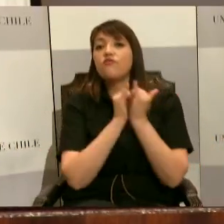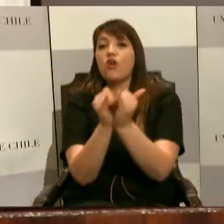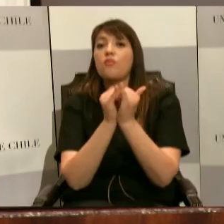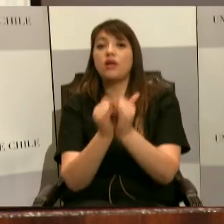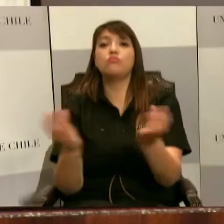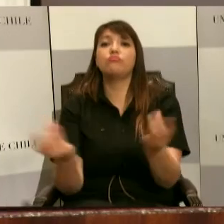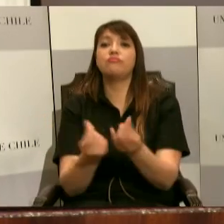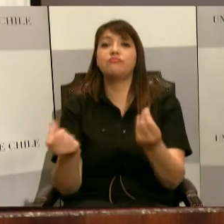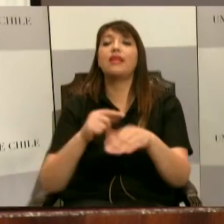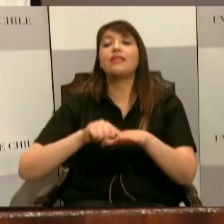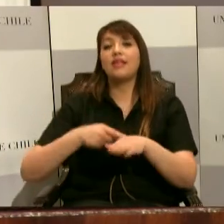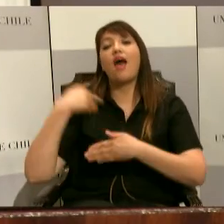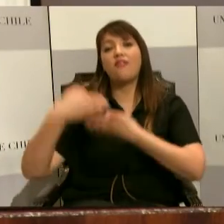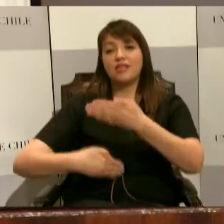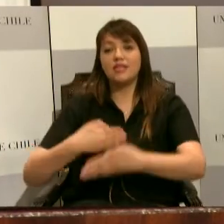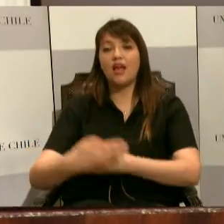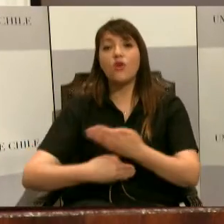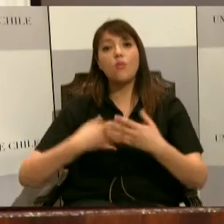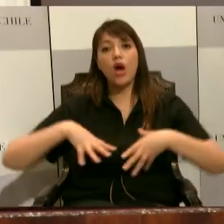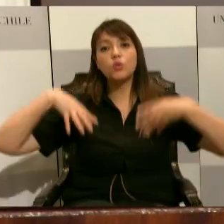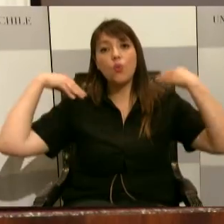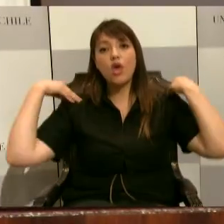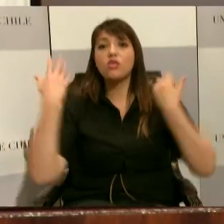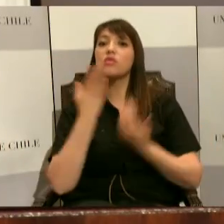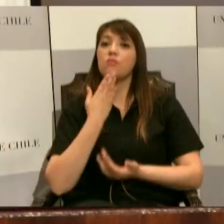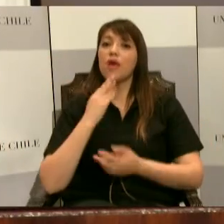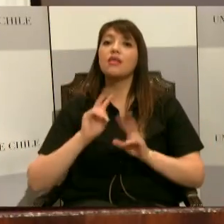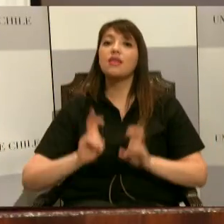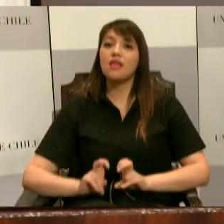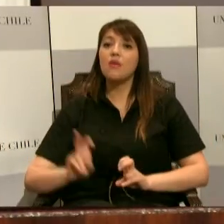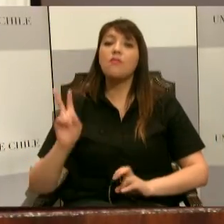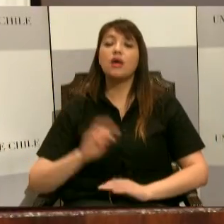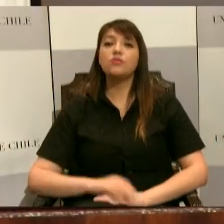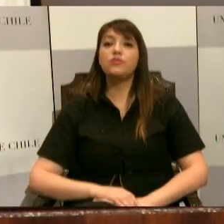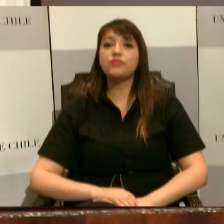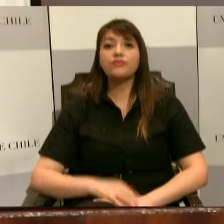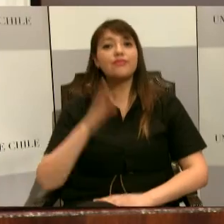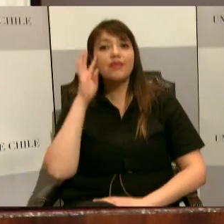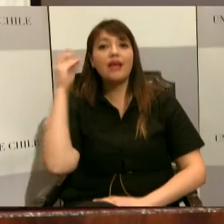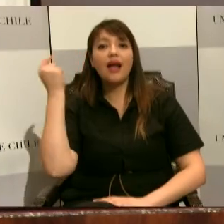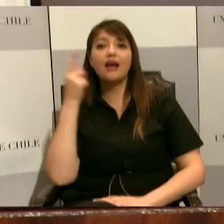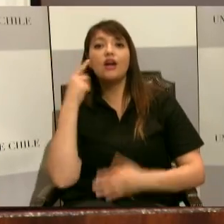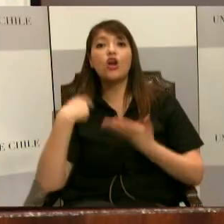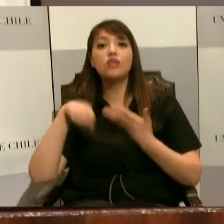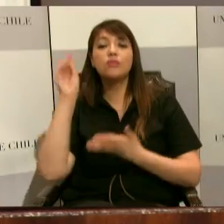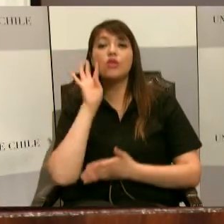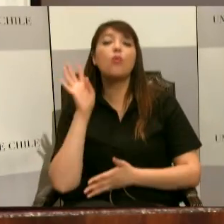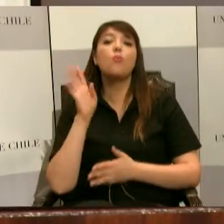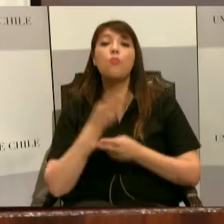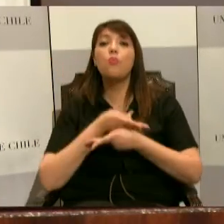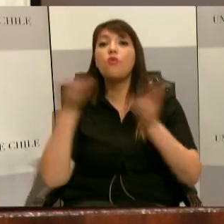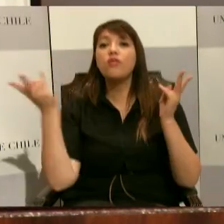y tecnológicamente avanzado. Hemos asumido que la limitación inevitable que la situación impone, la idea de que el conocimiento producido por la universidad